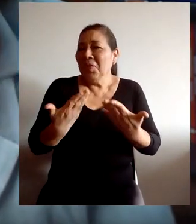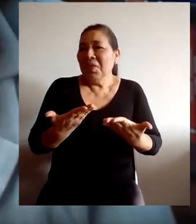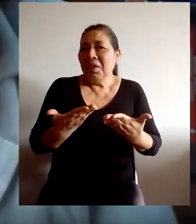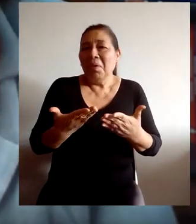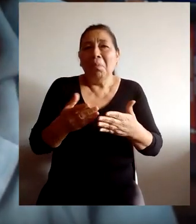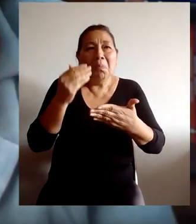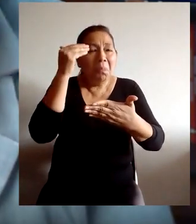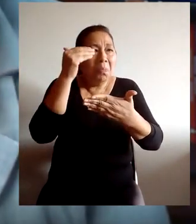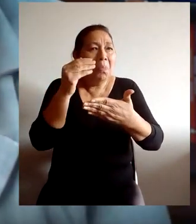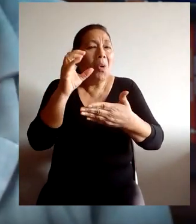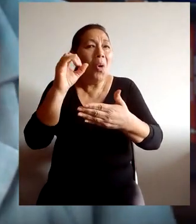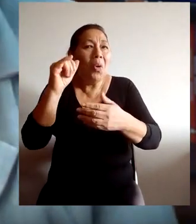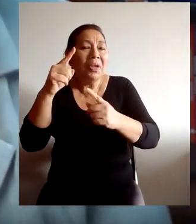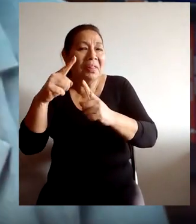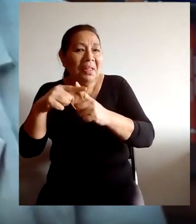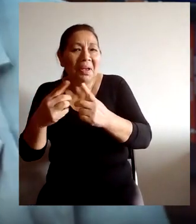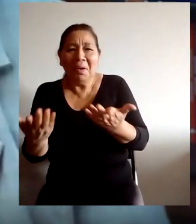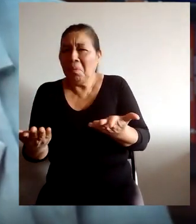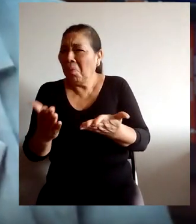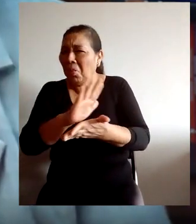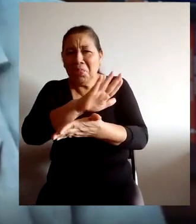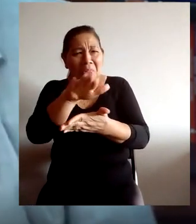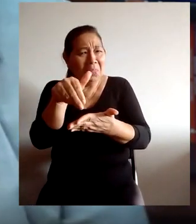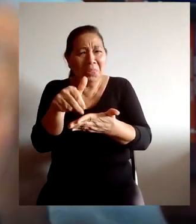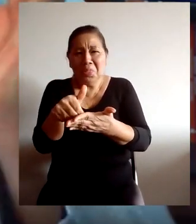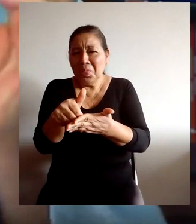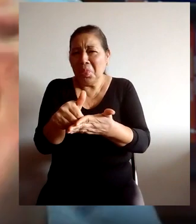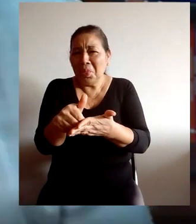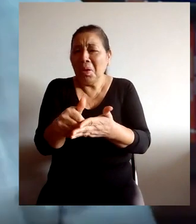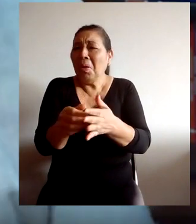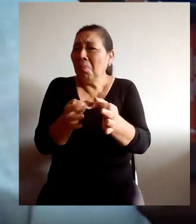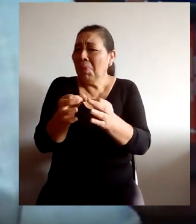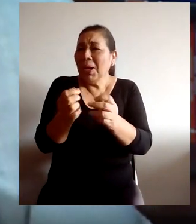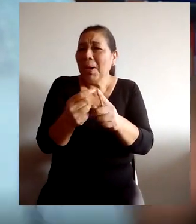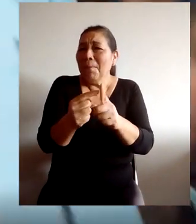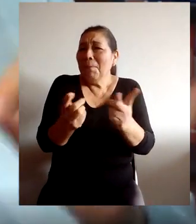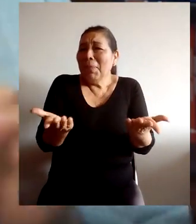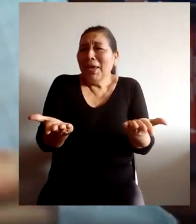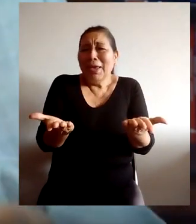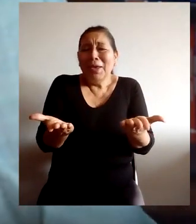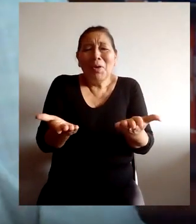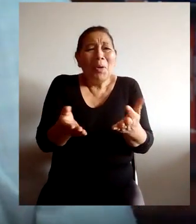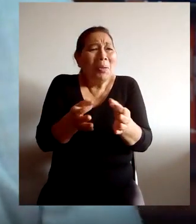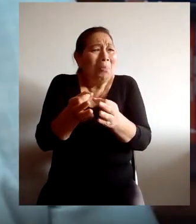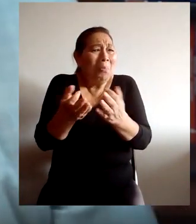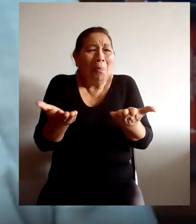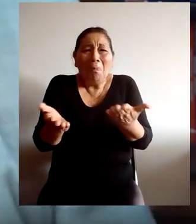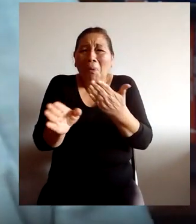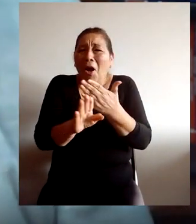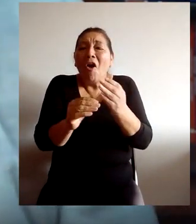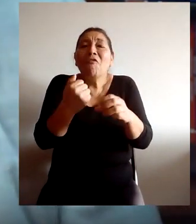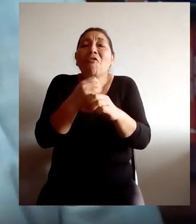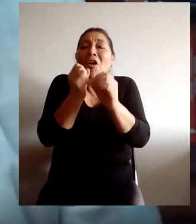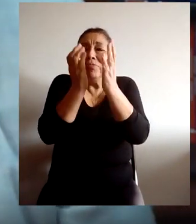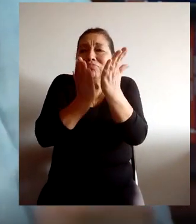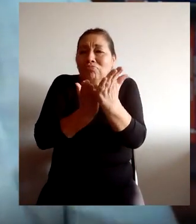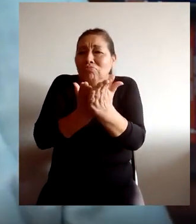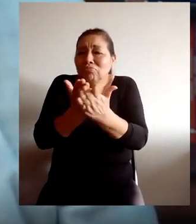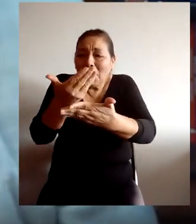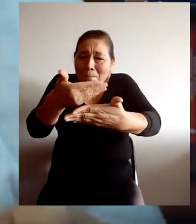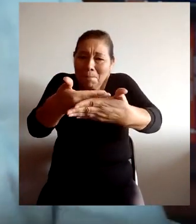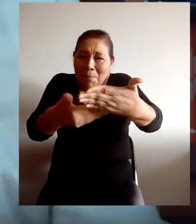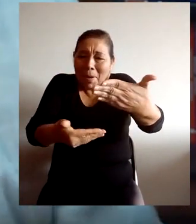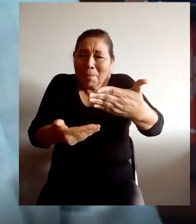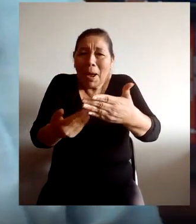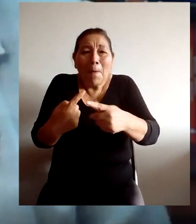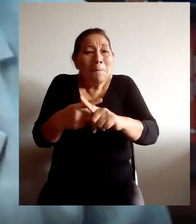son argumentos basados en la formalidad del documento, más en ningún momento he visto que esos documentos usted haya sostenido, pero es